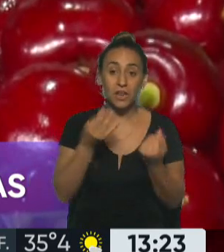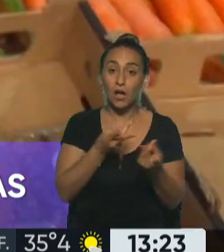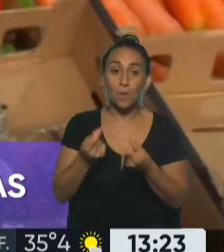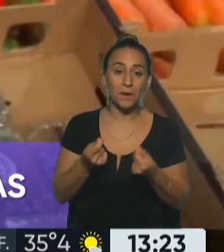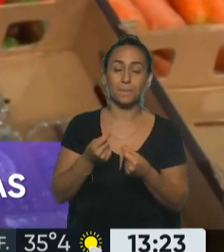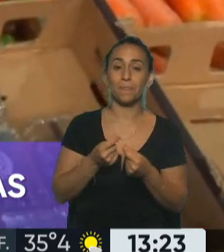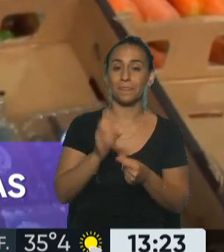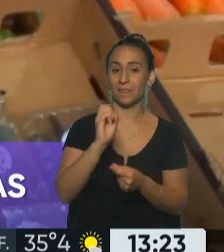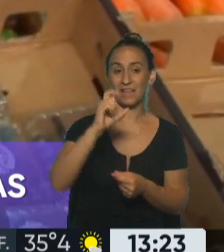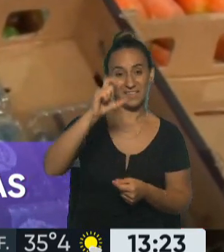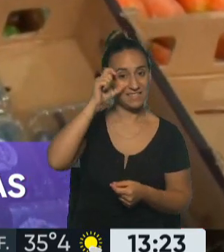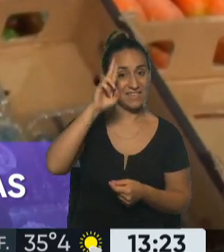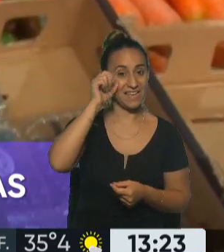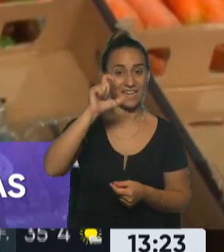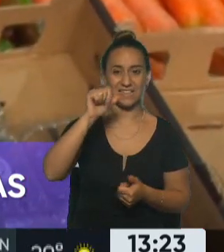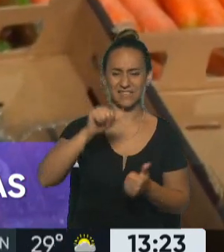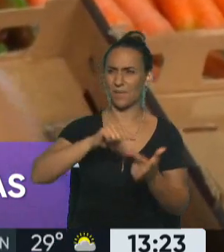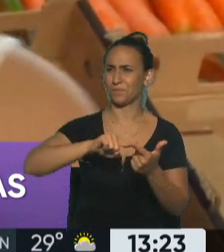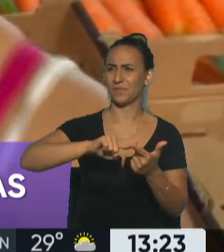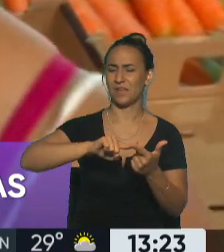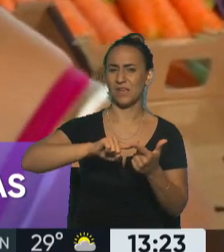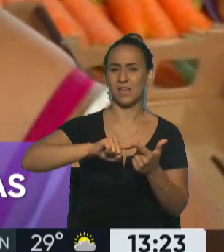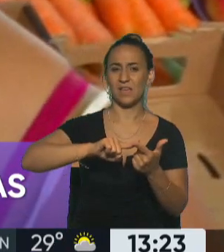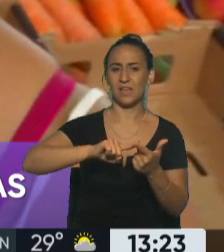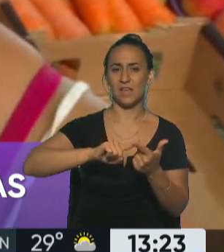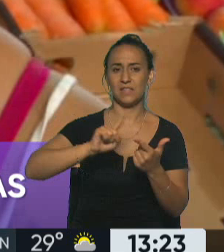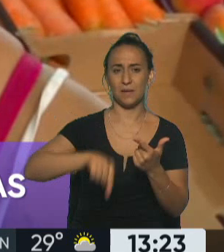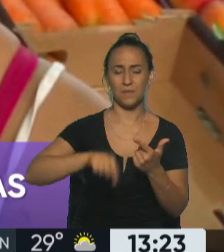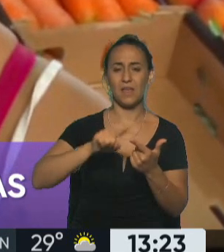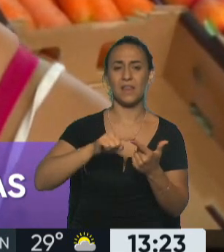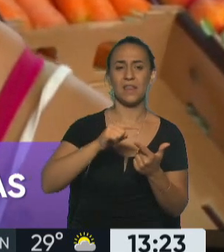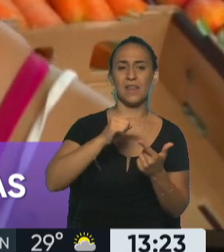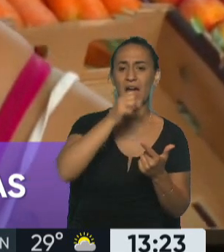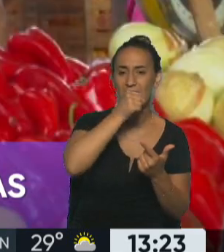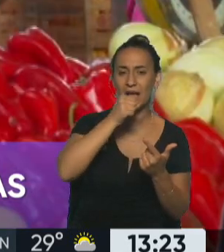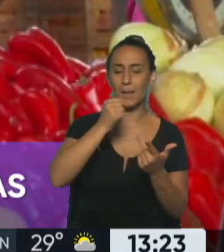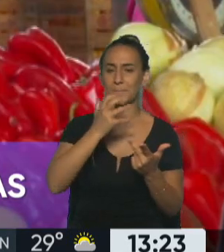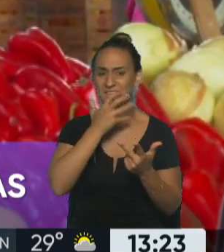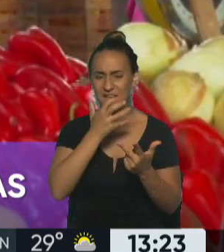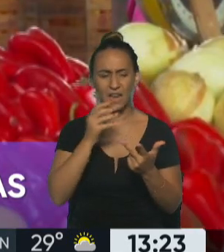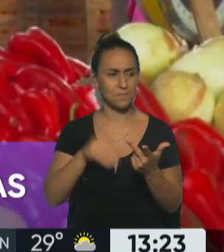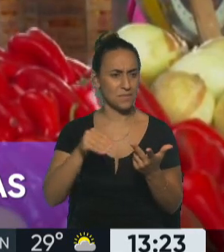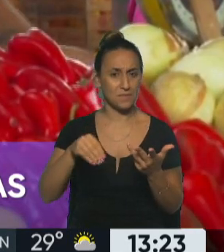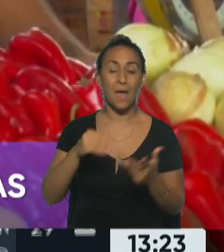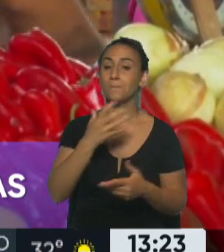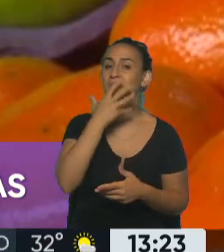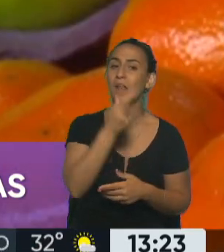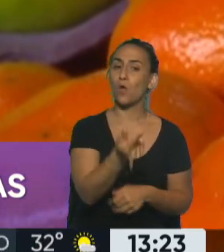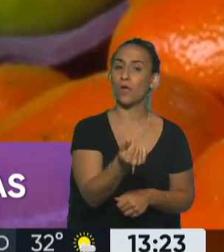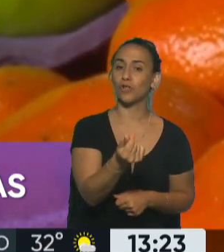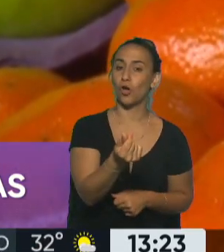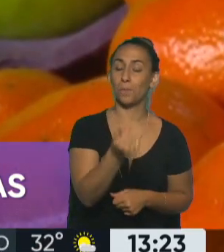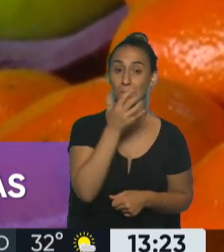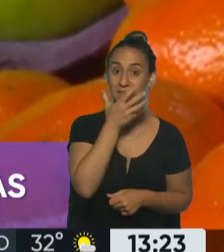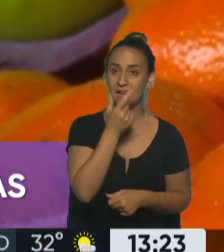oferta que vale 10000 el kilo después tenemos bueno naranja manzana qué más la manzana cuánto la encontramos